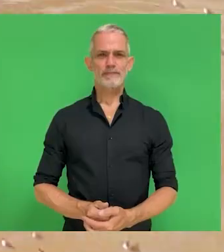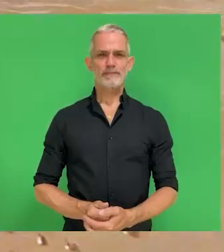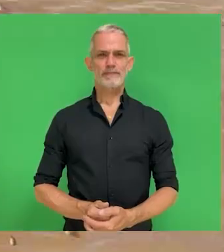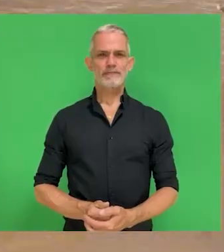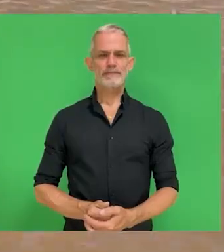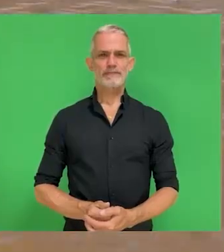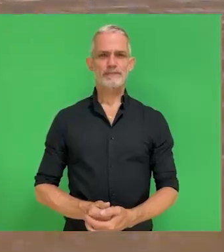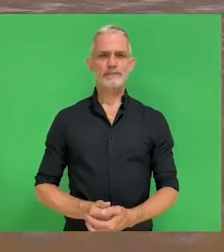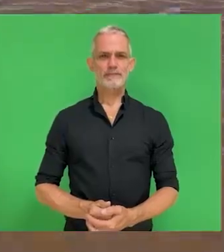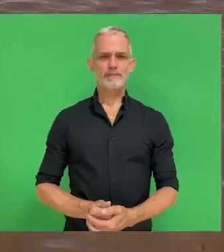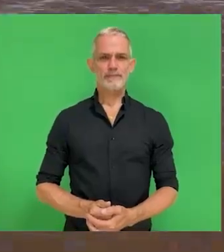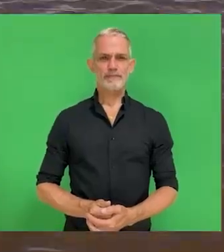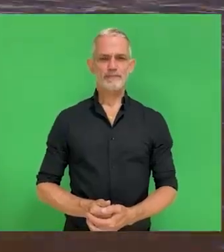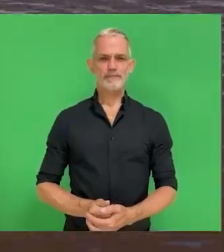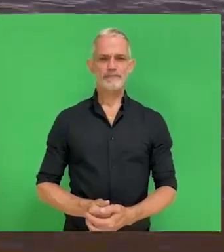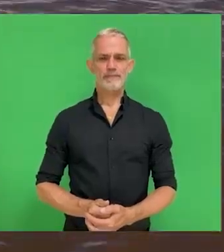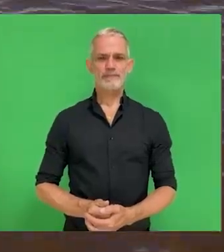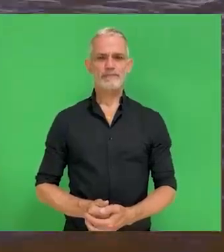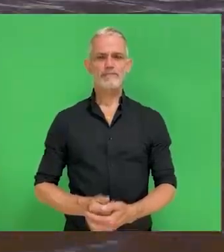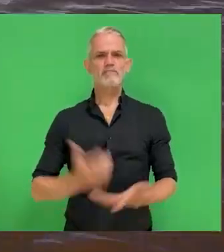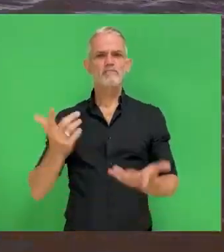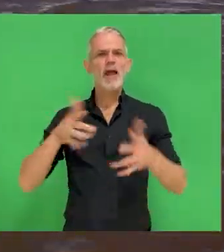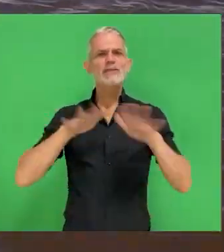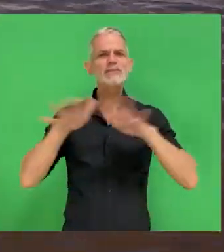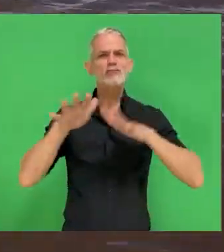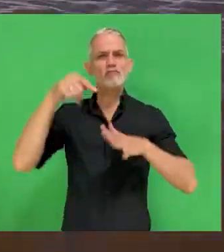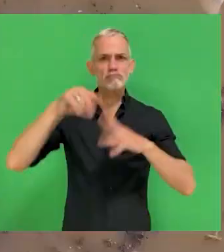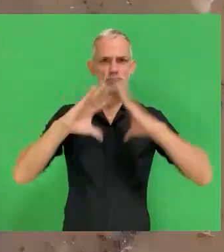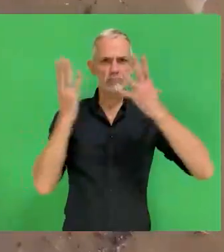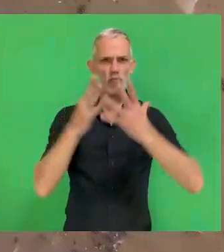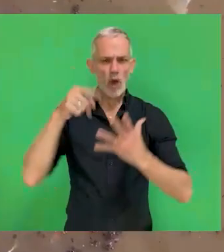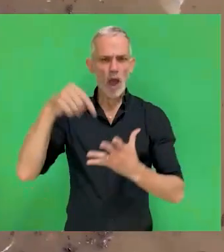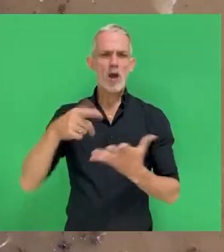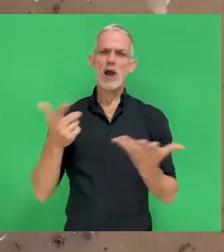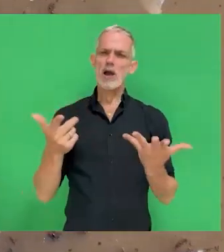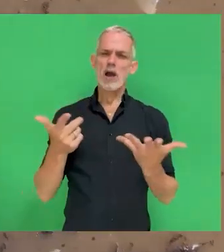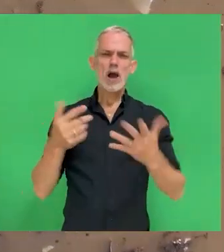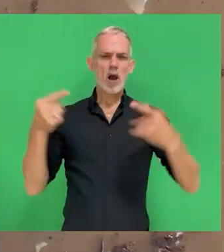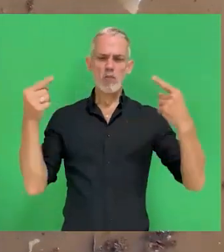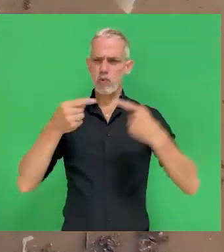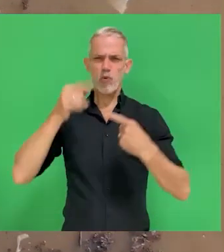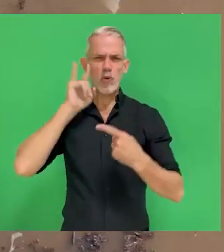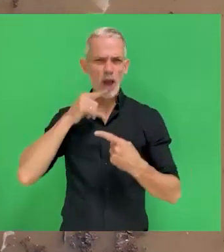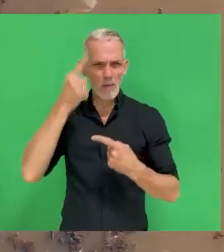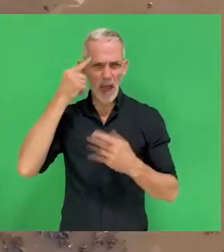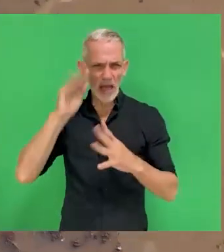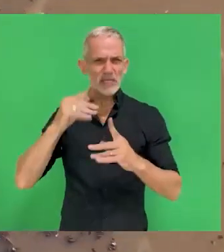Por último, el mar abierto. La situación actual de la humanidad da cuenta del absurdo de pensar